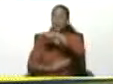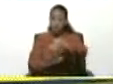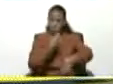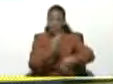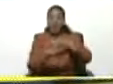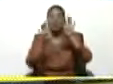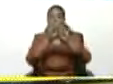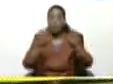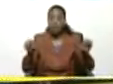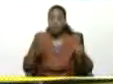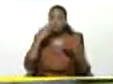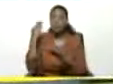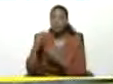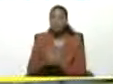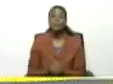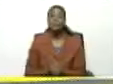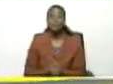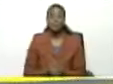de